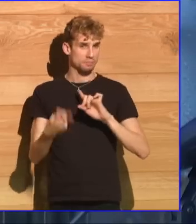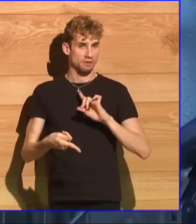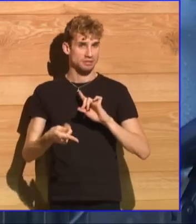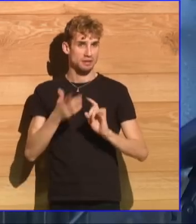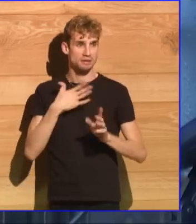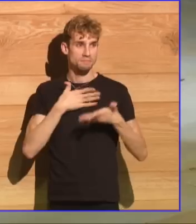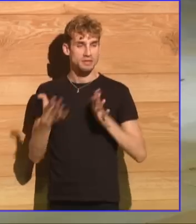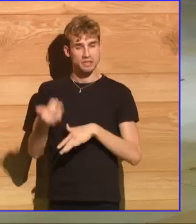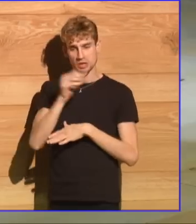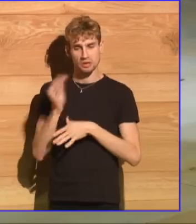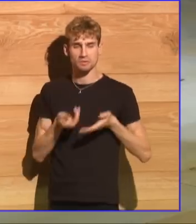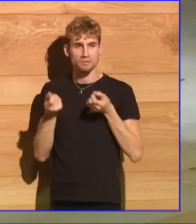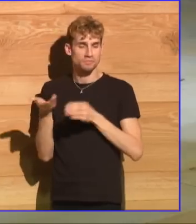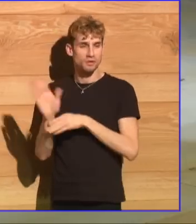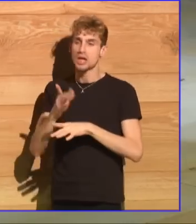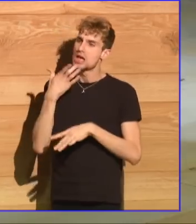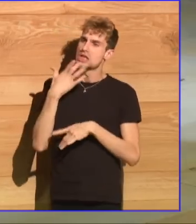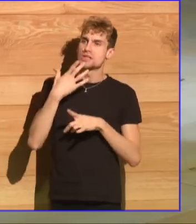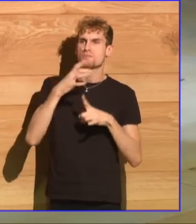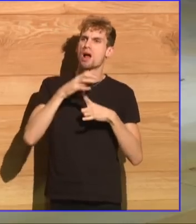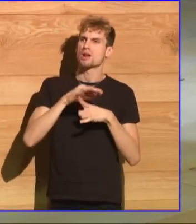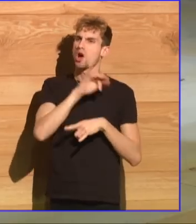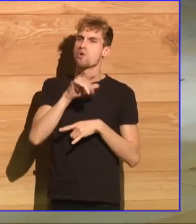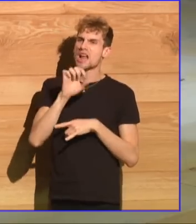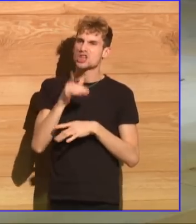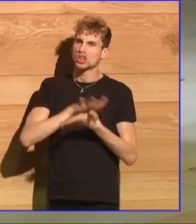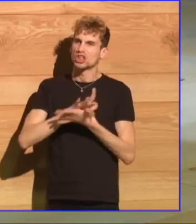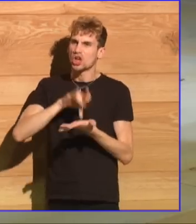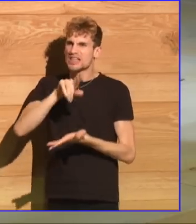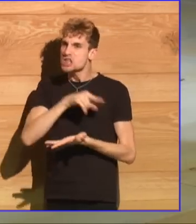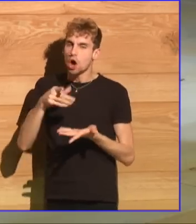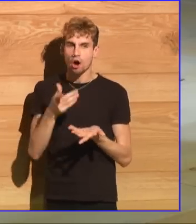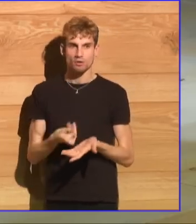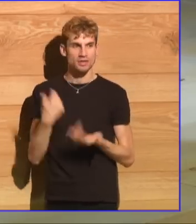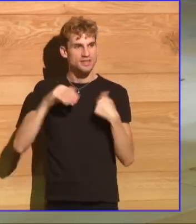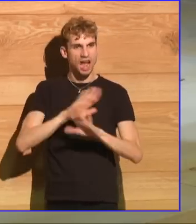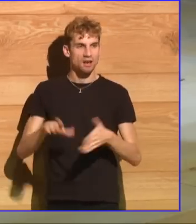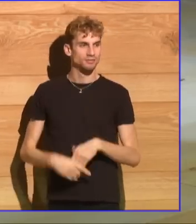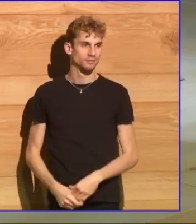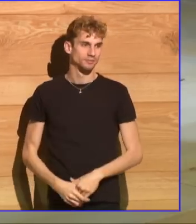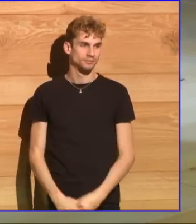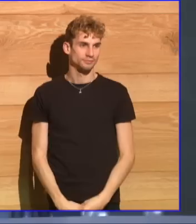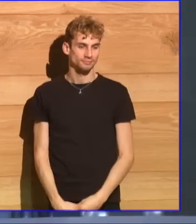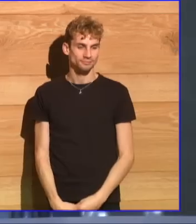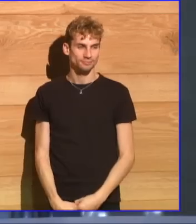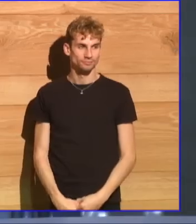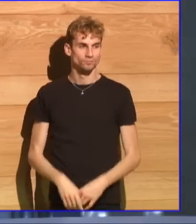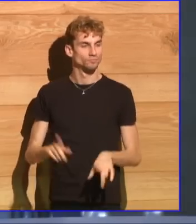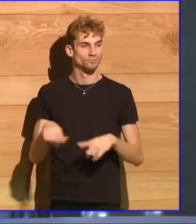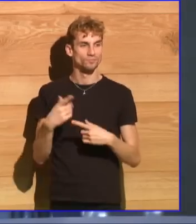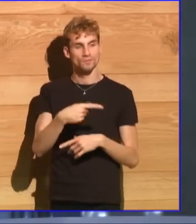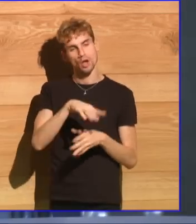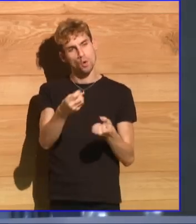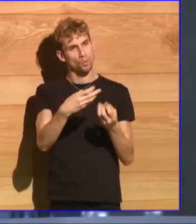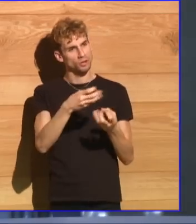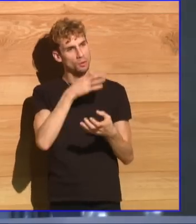¿Se va a hablar de Parque Jurásico o no se va a hablar de Parque Jurásico? ¡Ya está bien! Y les dije, pues mira, De todas maneras, Artus, cuéntanos